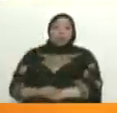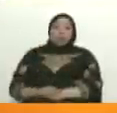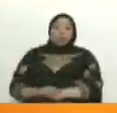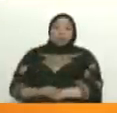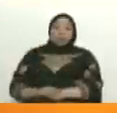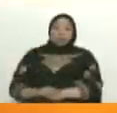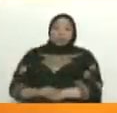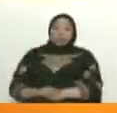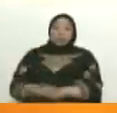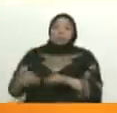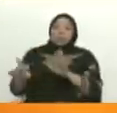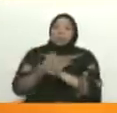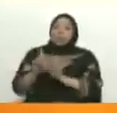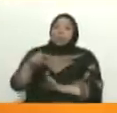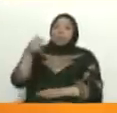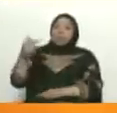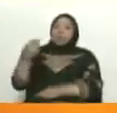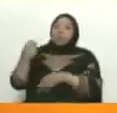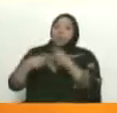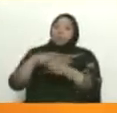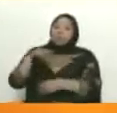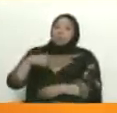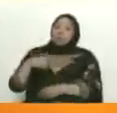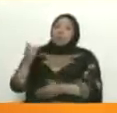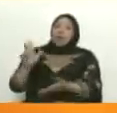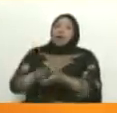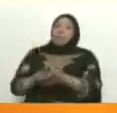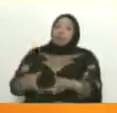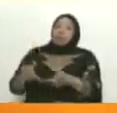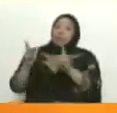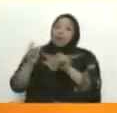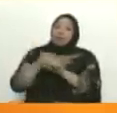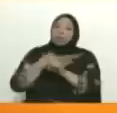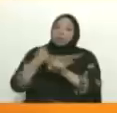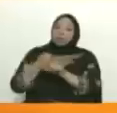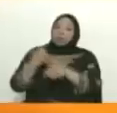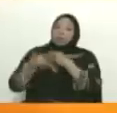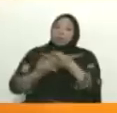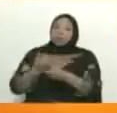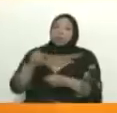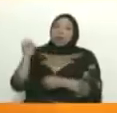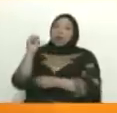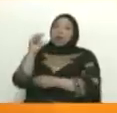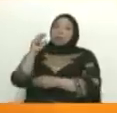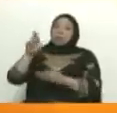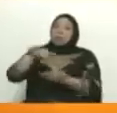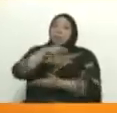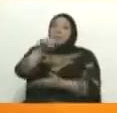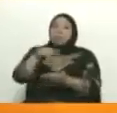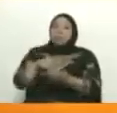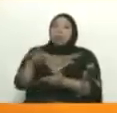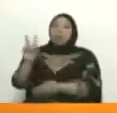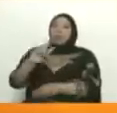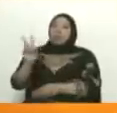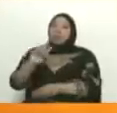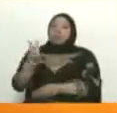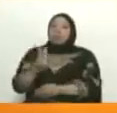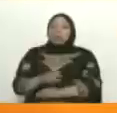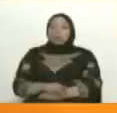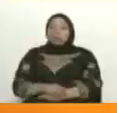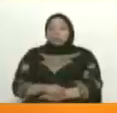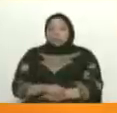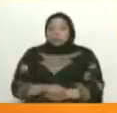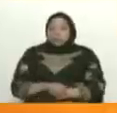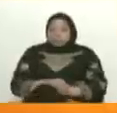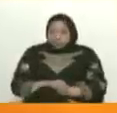las leyes que posteriormente se derivaron y debieron ser aprobadas por la Asamblea Nacional de Venezuela. Y